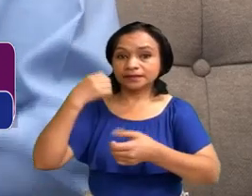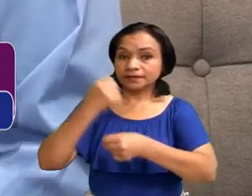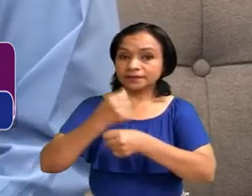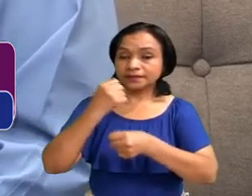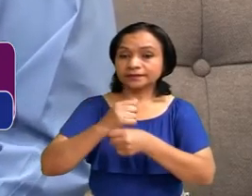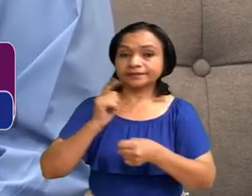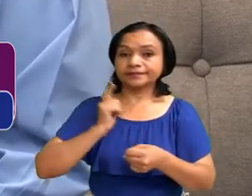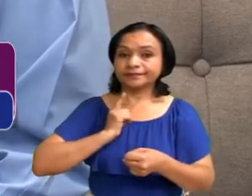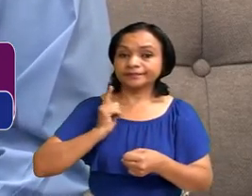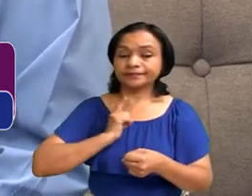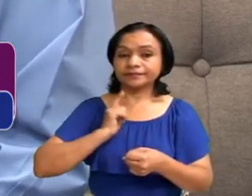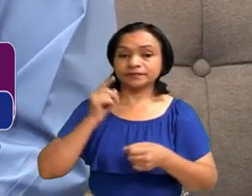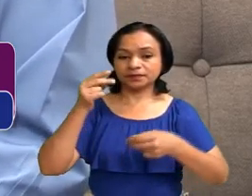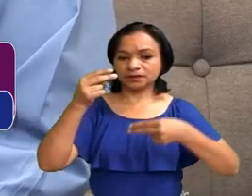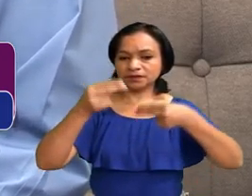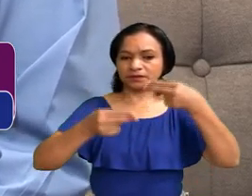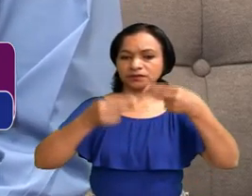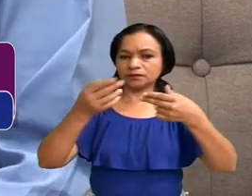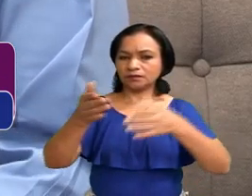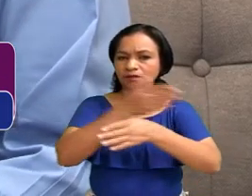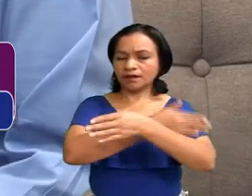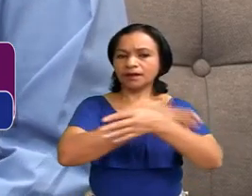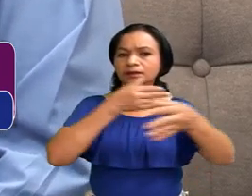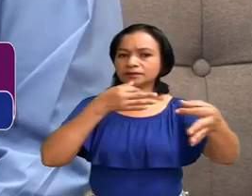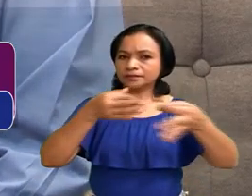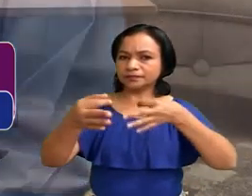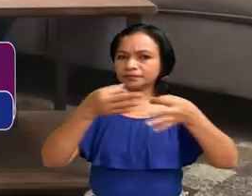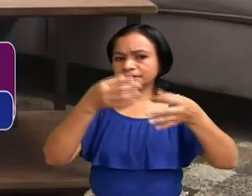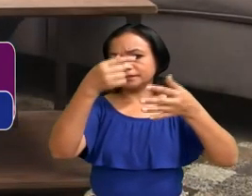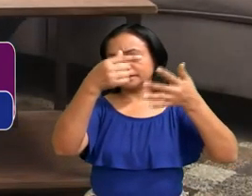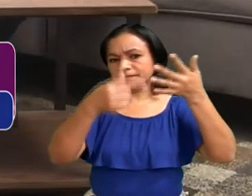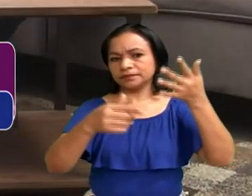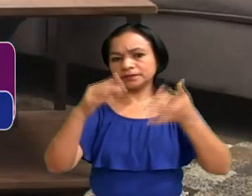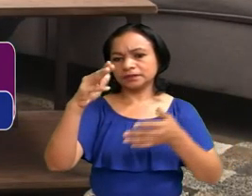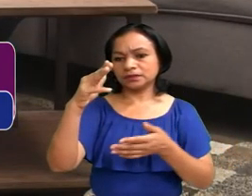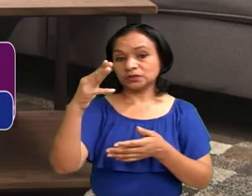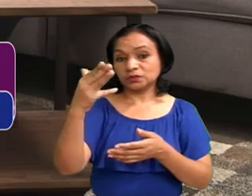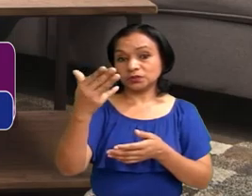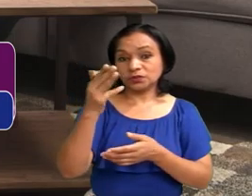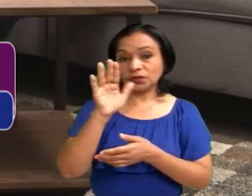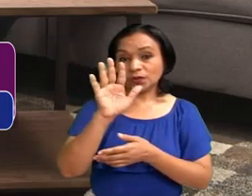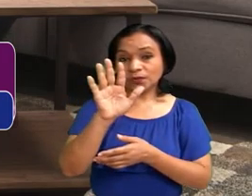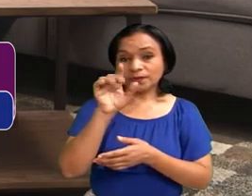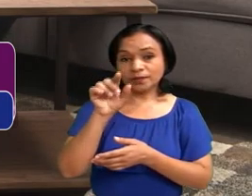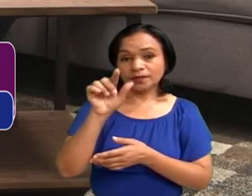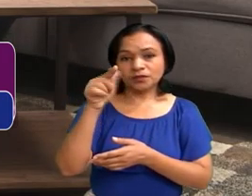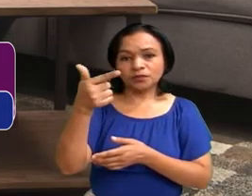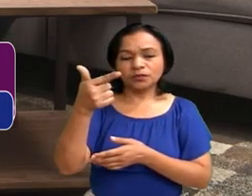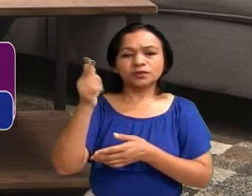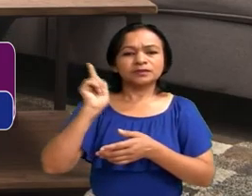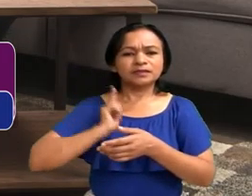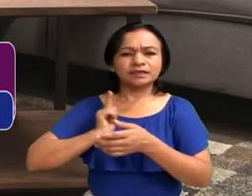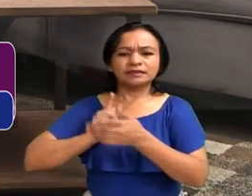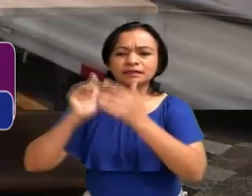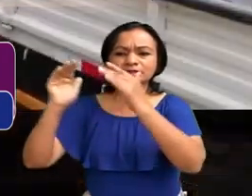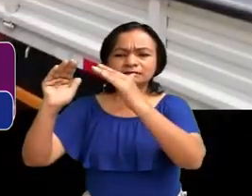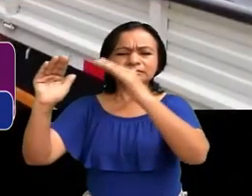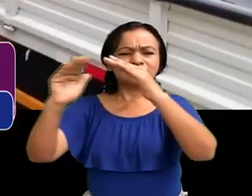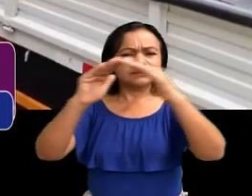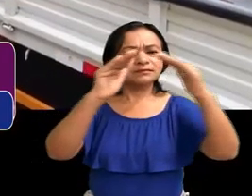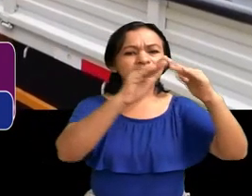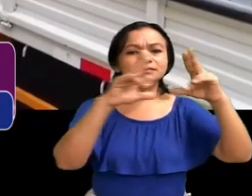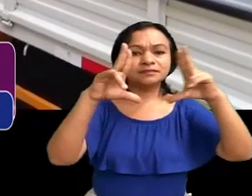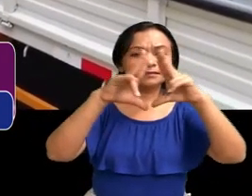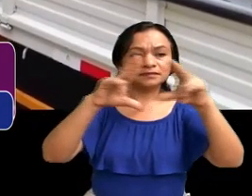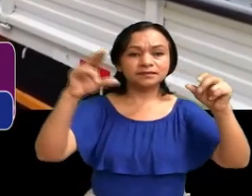alcanzando los números que ya hemos mencionado, al día de hoy 95.7 de cobertura eléctrica. Entonces,